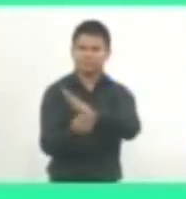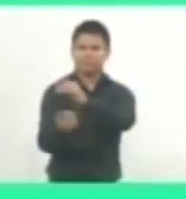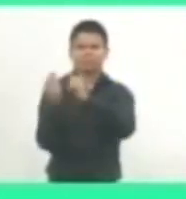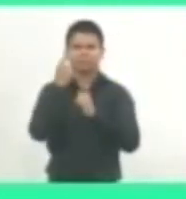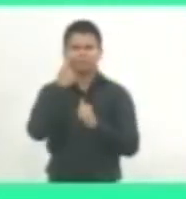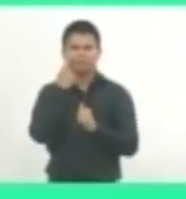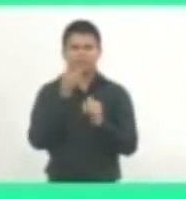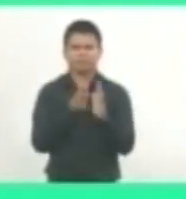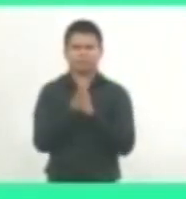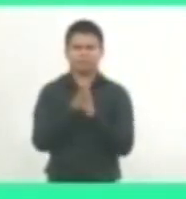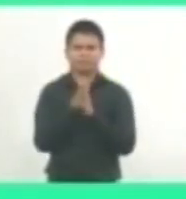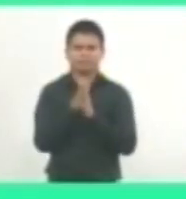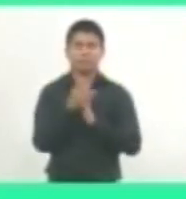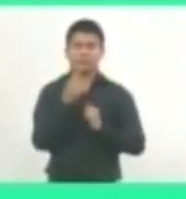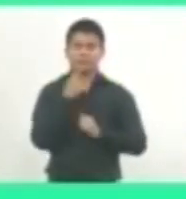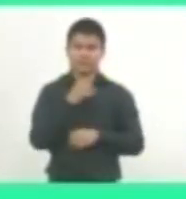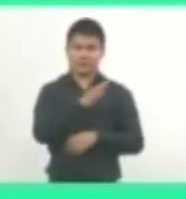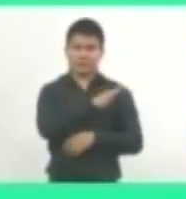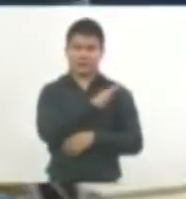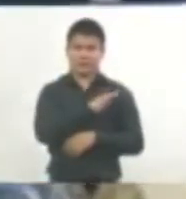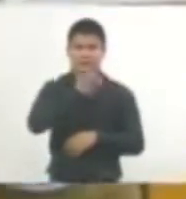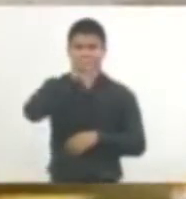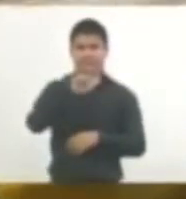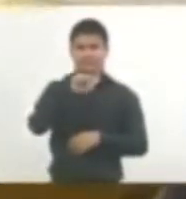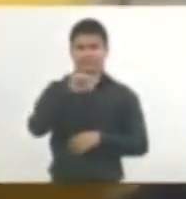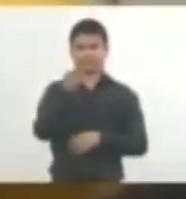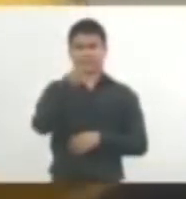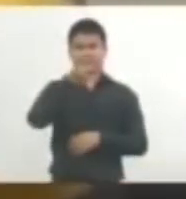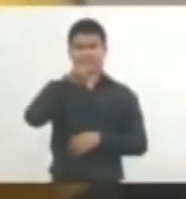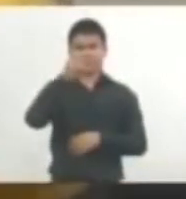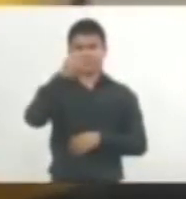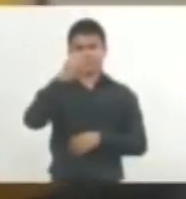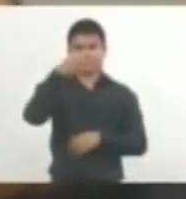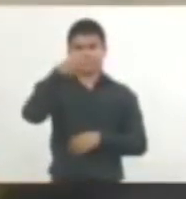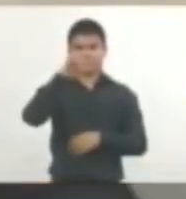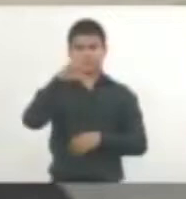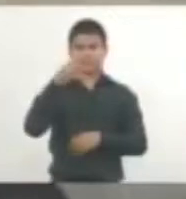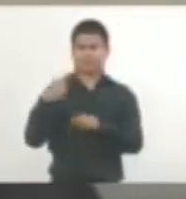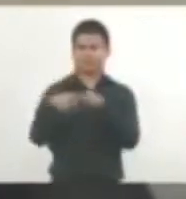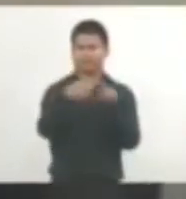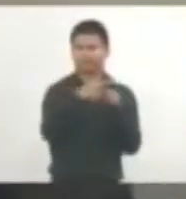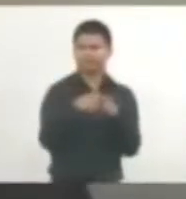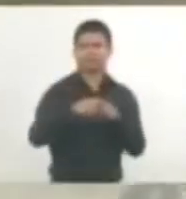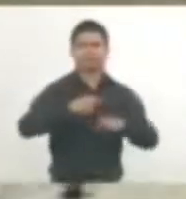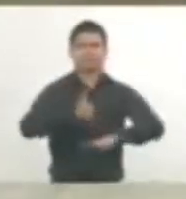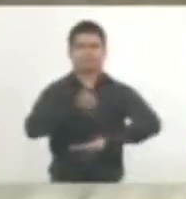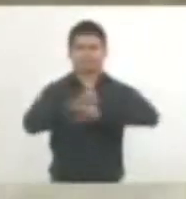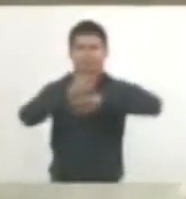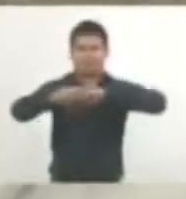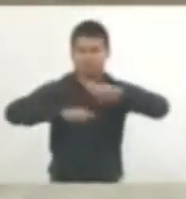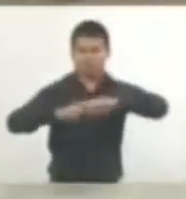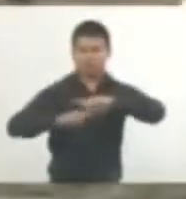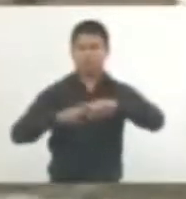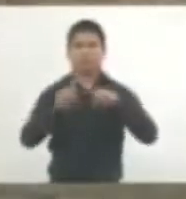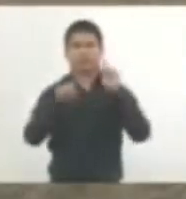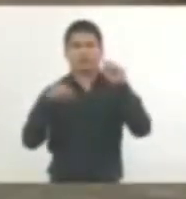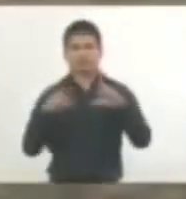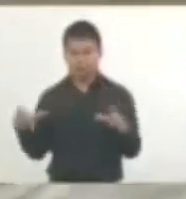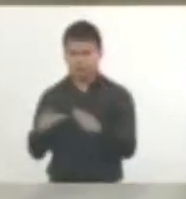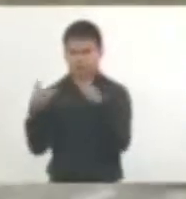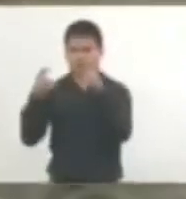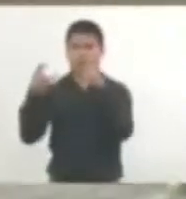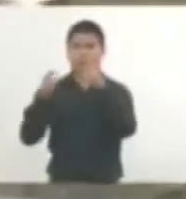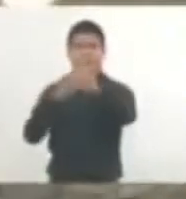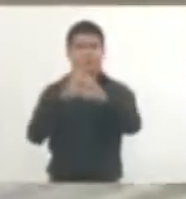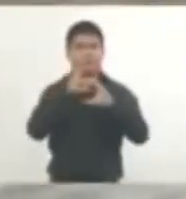donde denuncian al alcalde de Aguachica y varios funcionarios de la administración municipal, al igual que contratistas, concejales y comunicadores sociales de